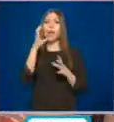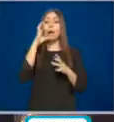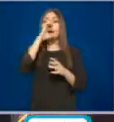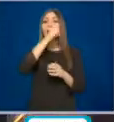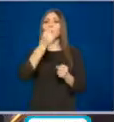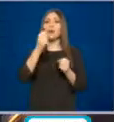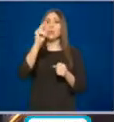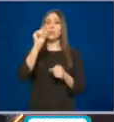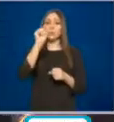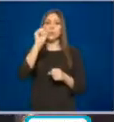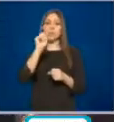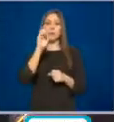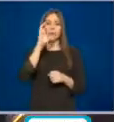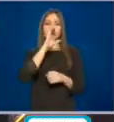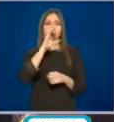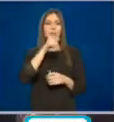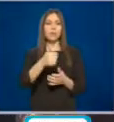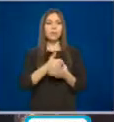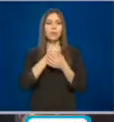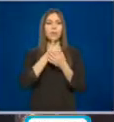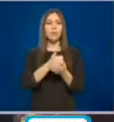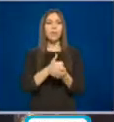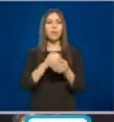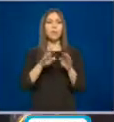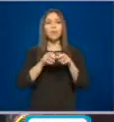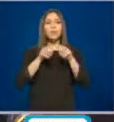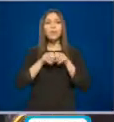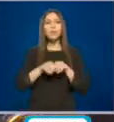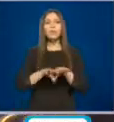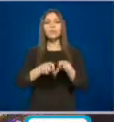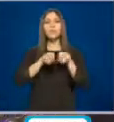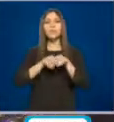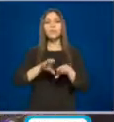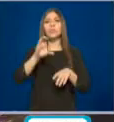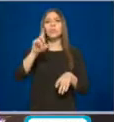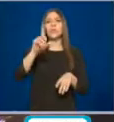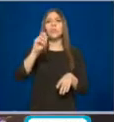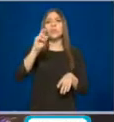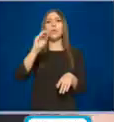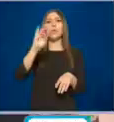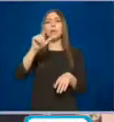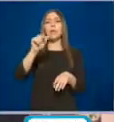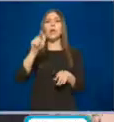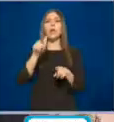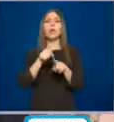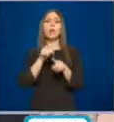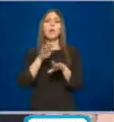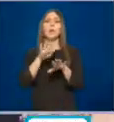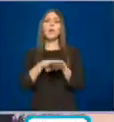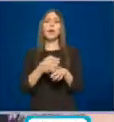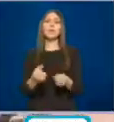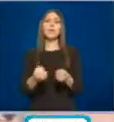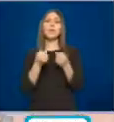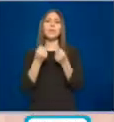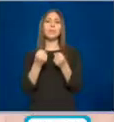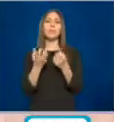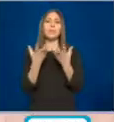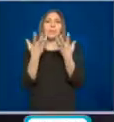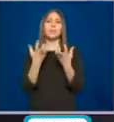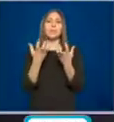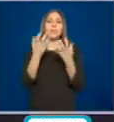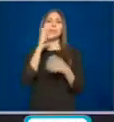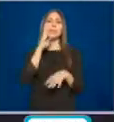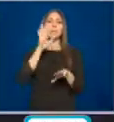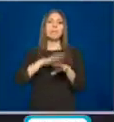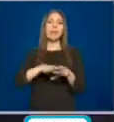hacer que va a liberar la clorofila y se va a hacer el color más intenso. Ajá. Si se dan cuenta, no se ve así como un verde opaco, sino se No, ve un claro, verde